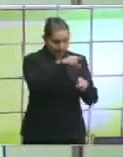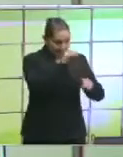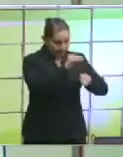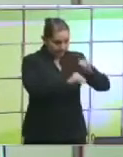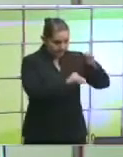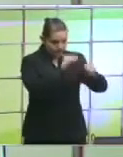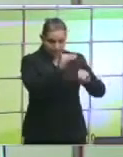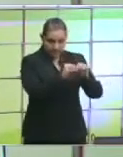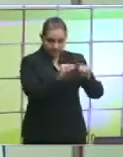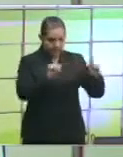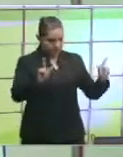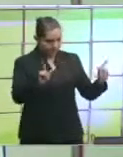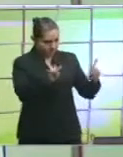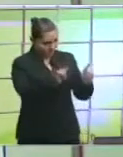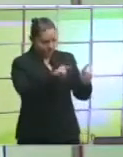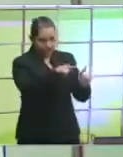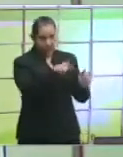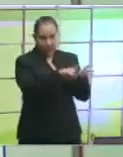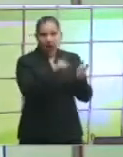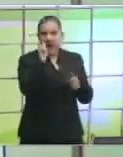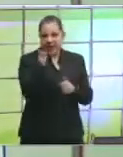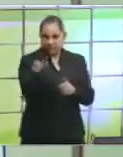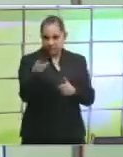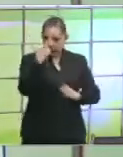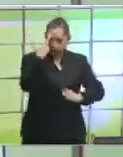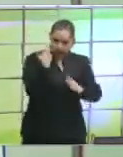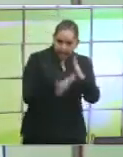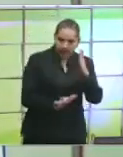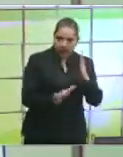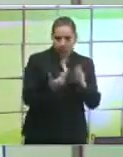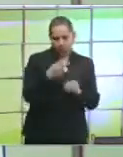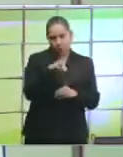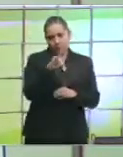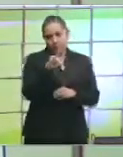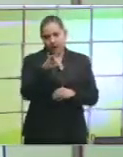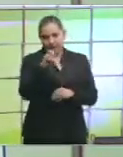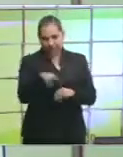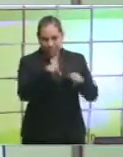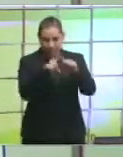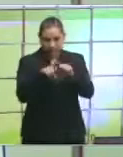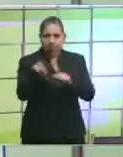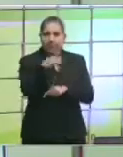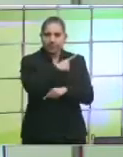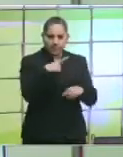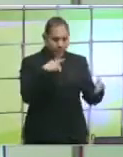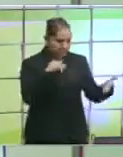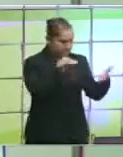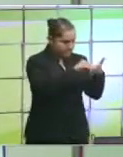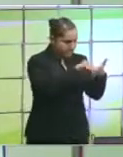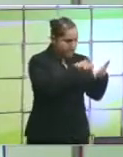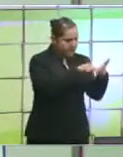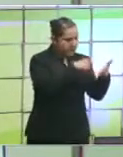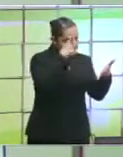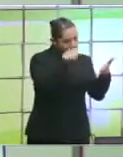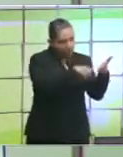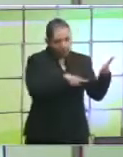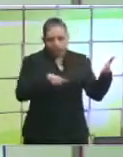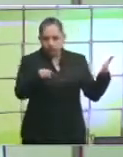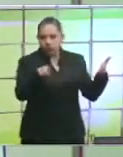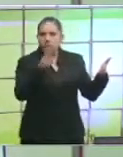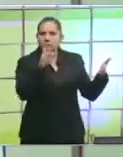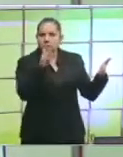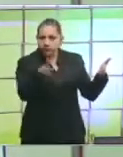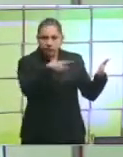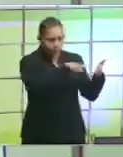concepto agravio o de violación es lo que está correspondiéndole con el mismo número más adelante en su respuesta que no haya ningún